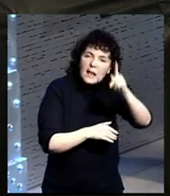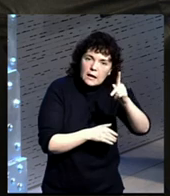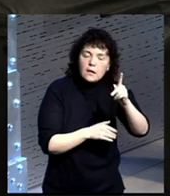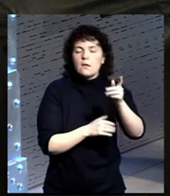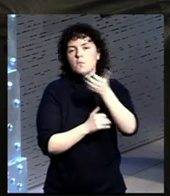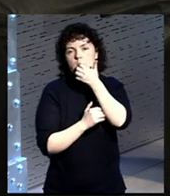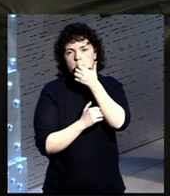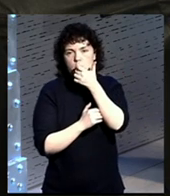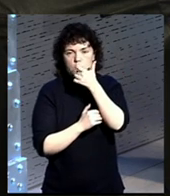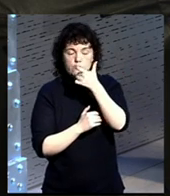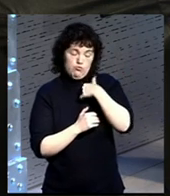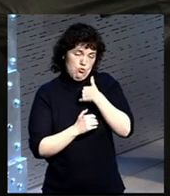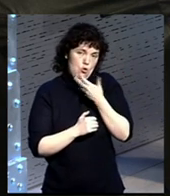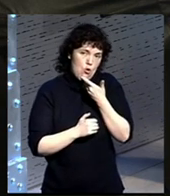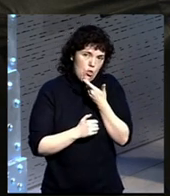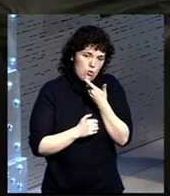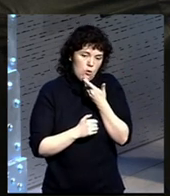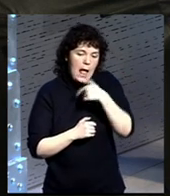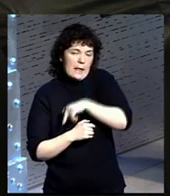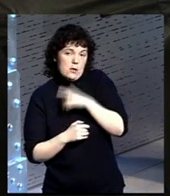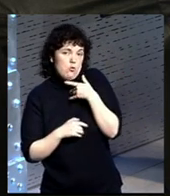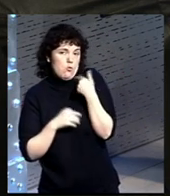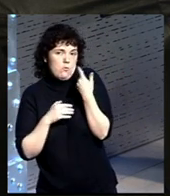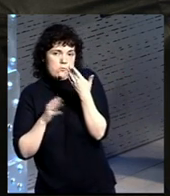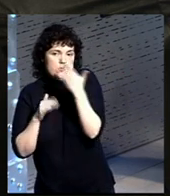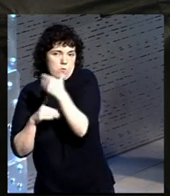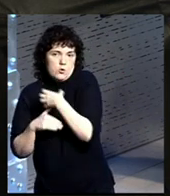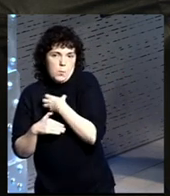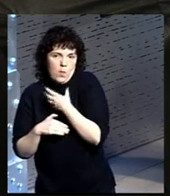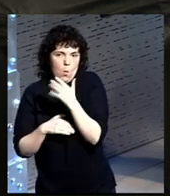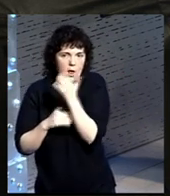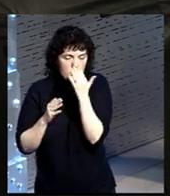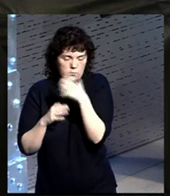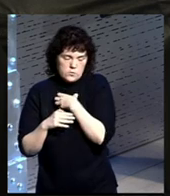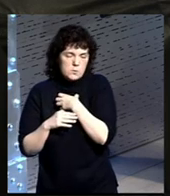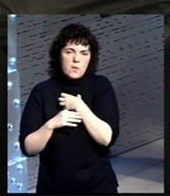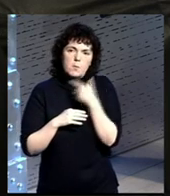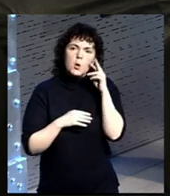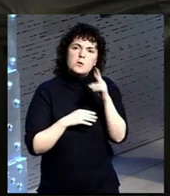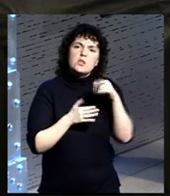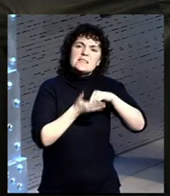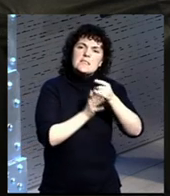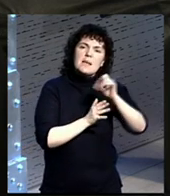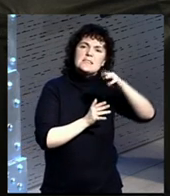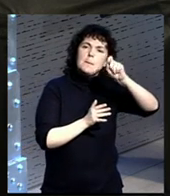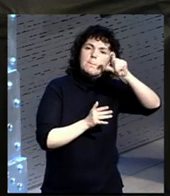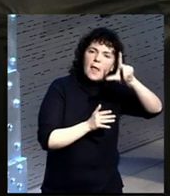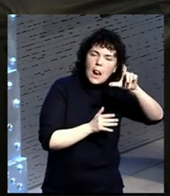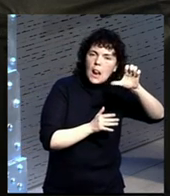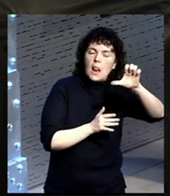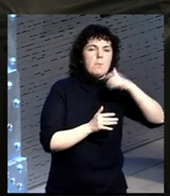Yo, por ejemplo, por lo que conozco, y desde aquí no lo puedo tener, pero he visto un poco el sistema de Simple. Creo que está en años luz. O sea,